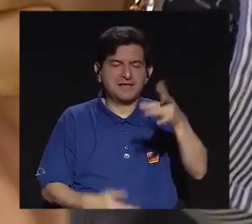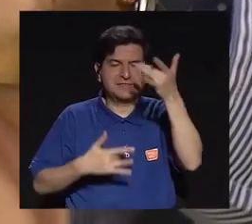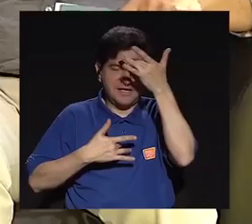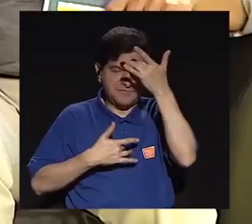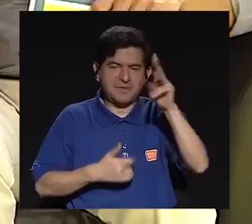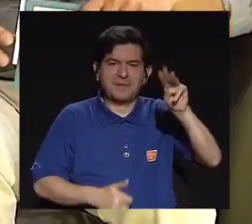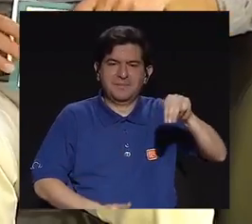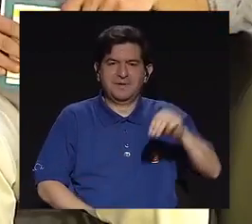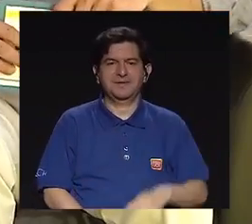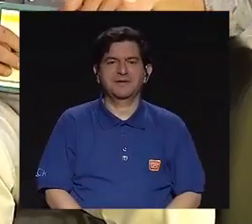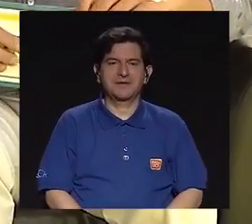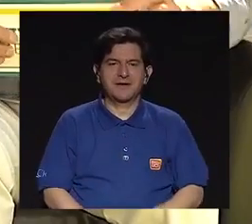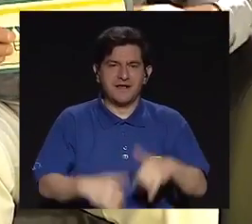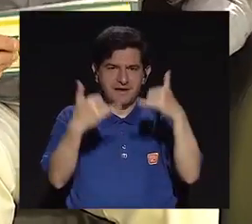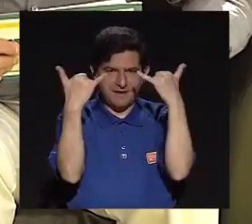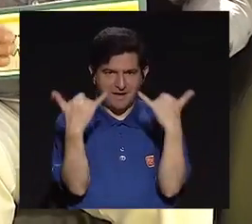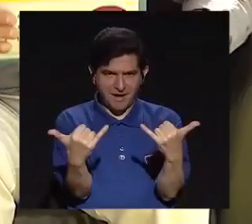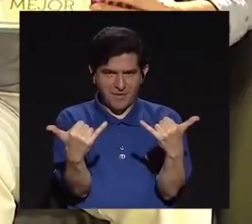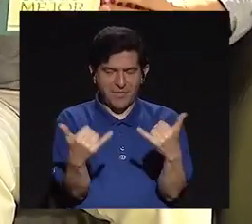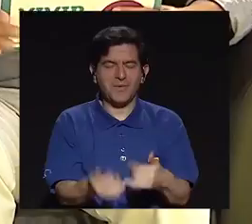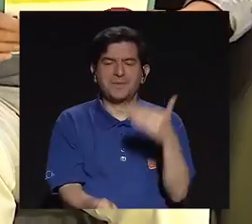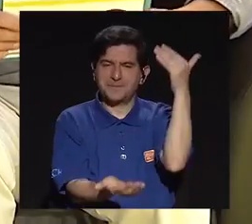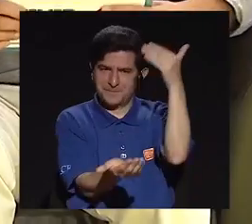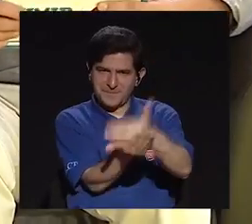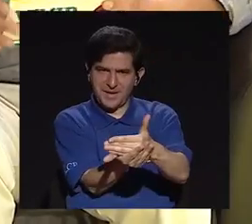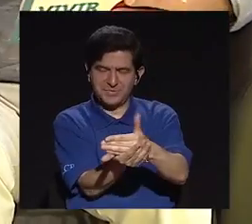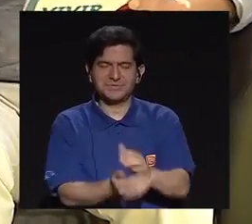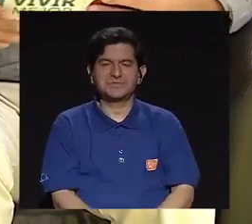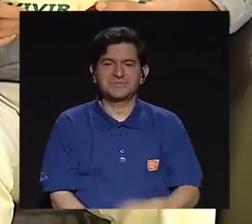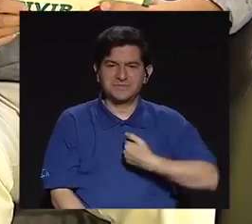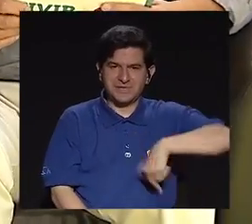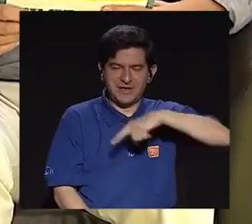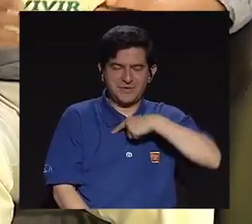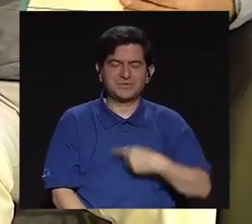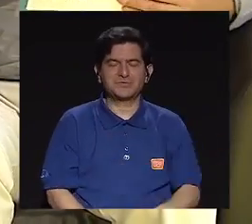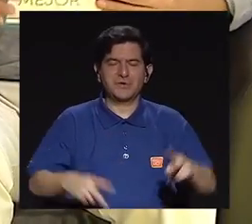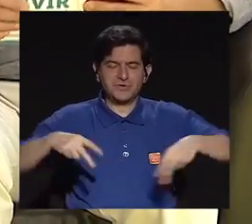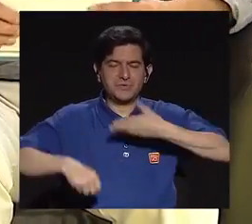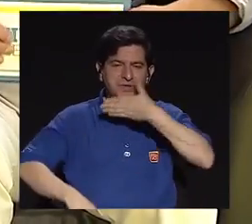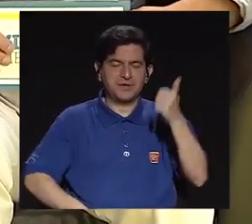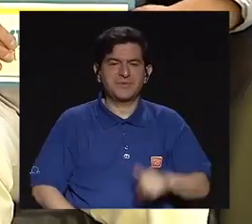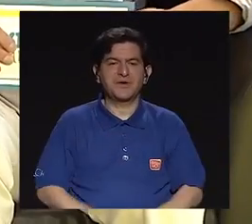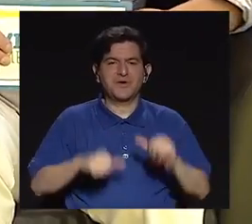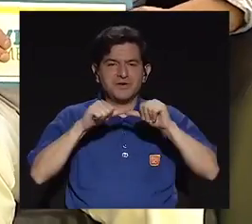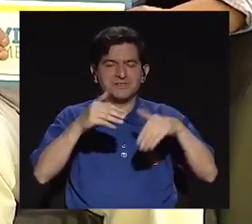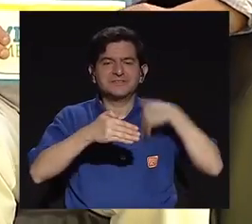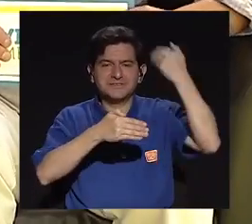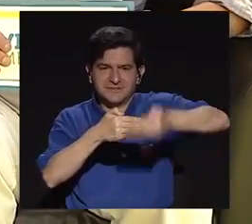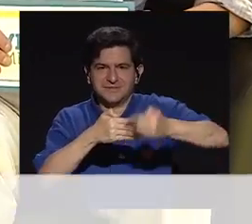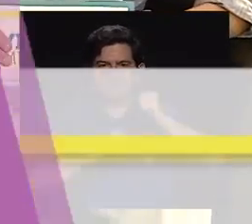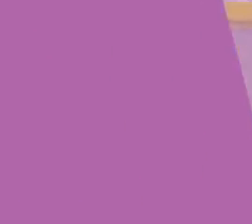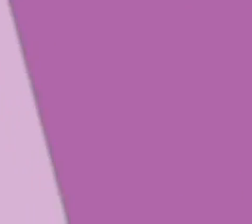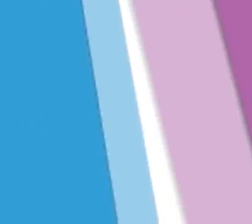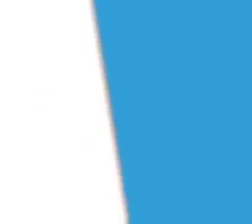de Meniere. Bueno, vamos a hacer acá un nuevo corte, Somos Vivir Mejor, quédense con nosotros y ya